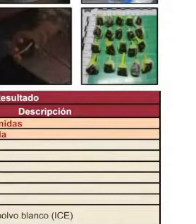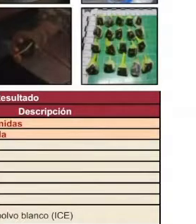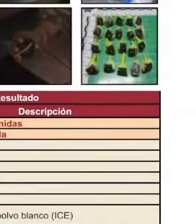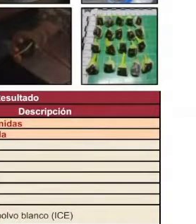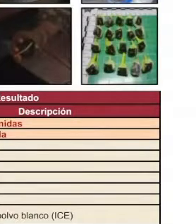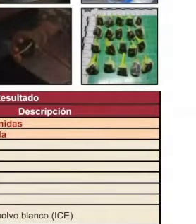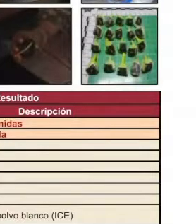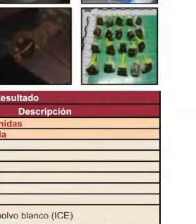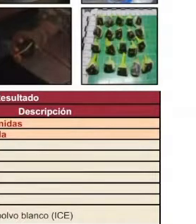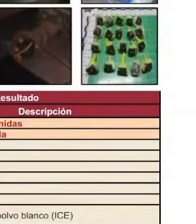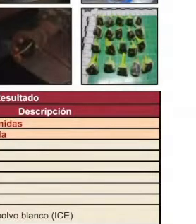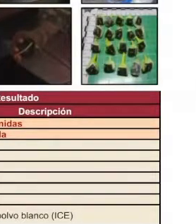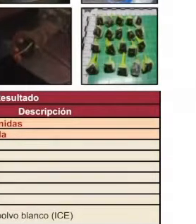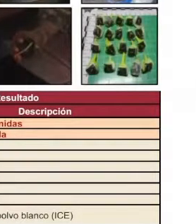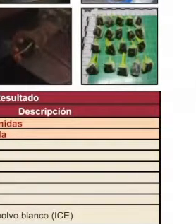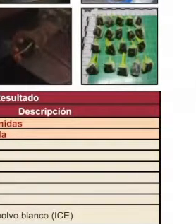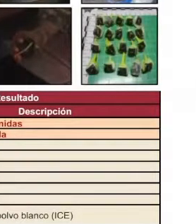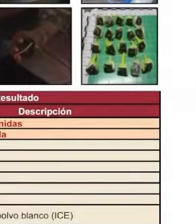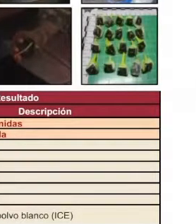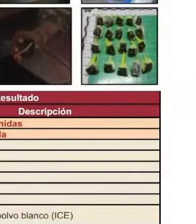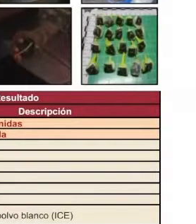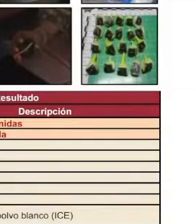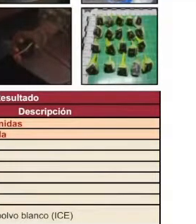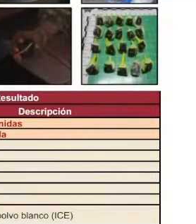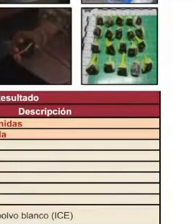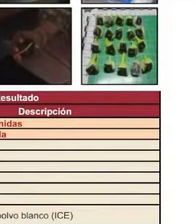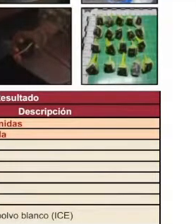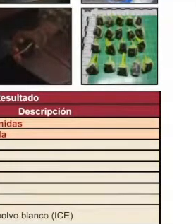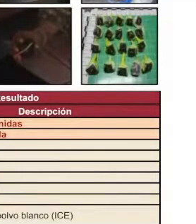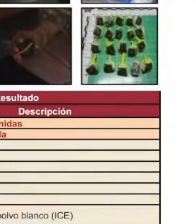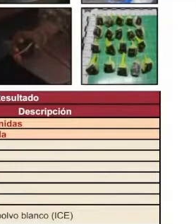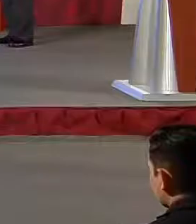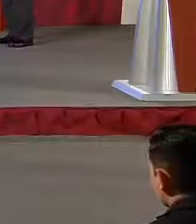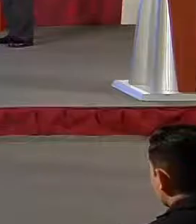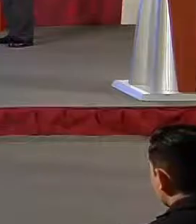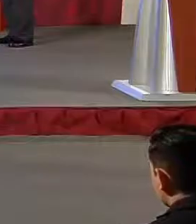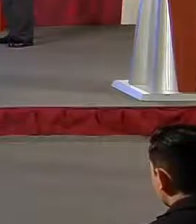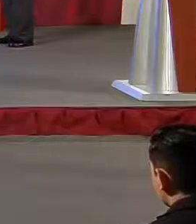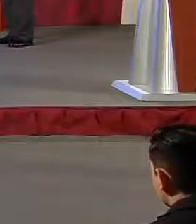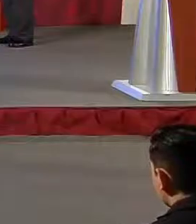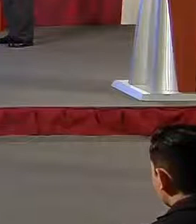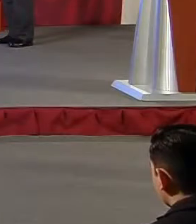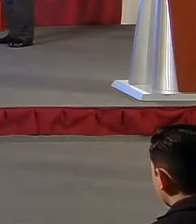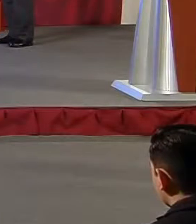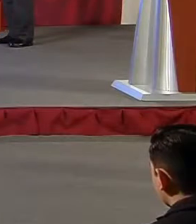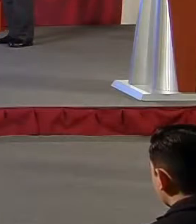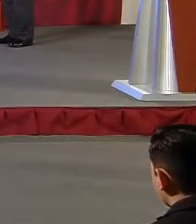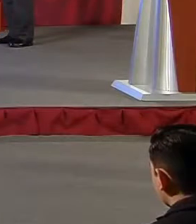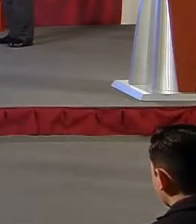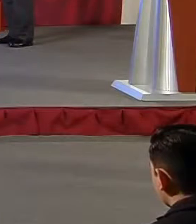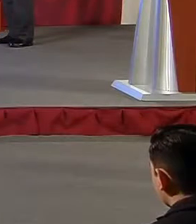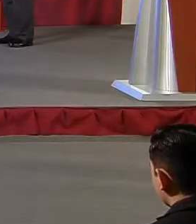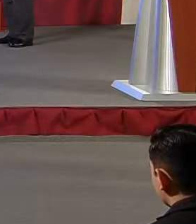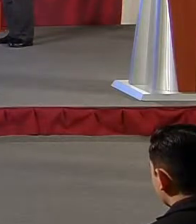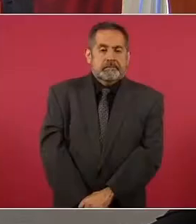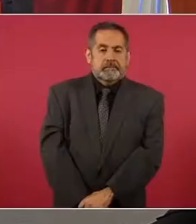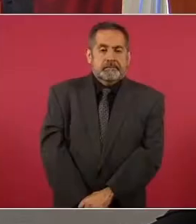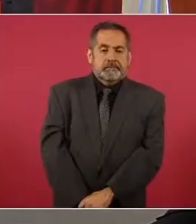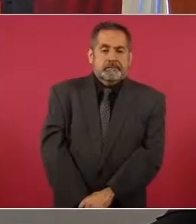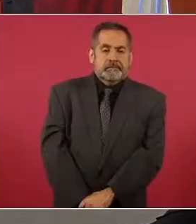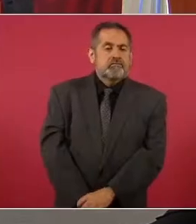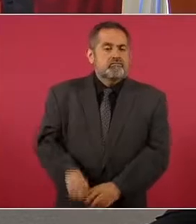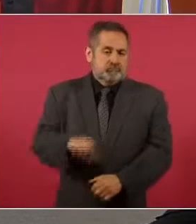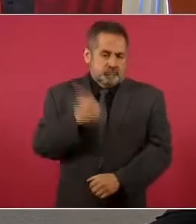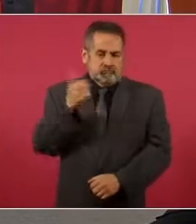Tartas, presunto jefe de plaza del Cártel Independiente de Colima. Siguiente. Otras operaciones también